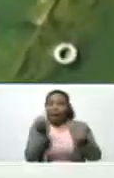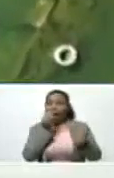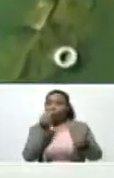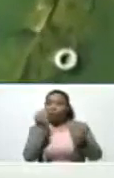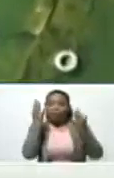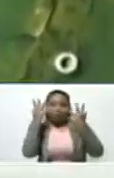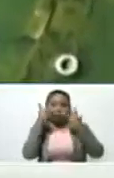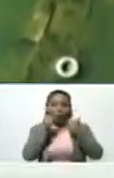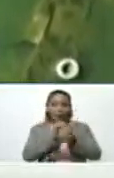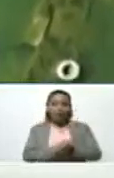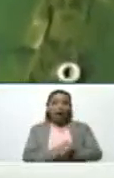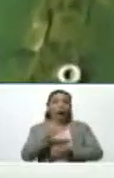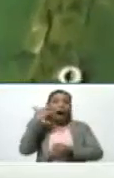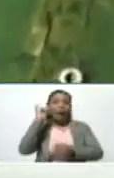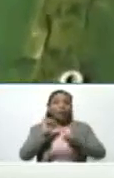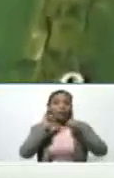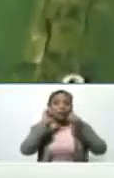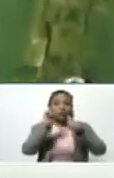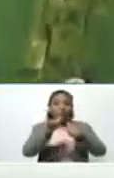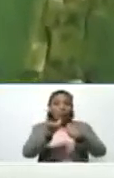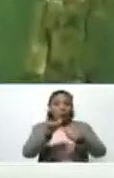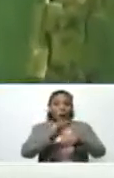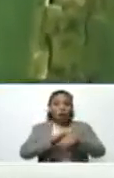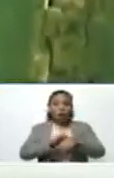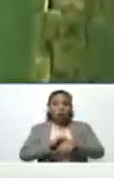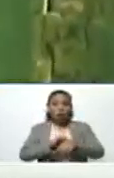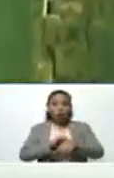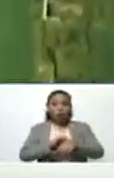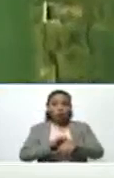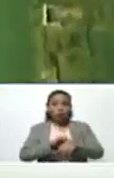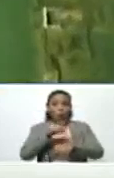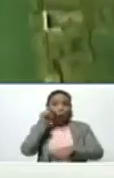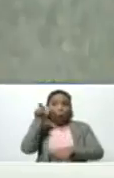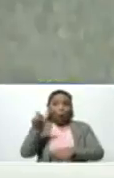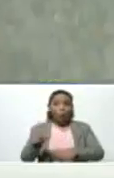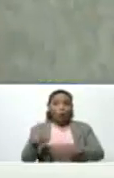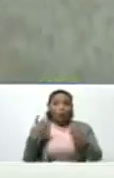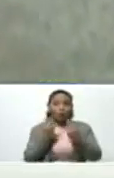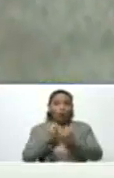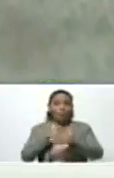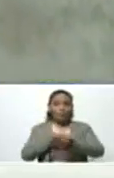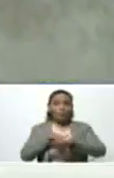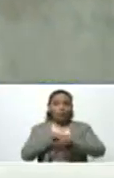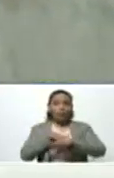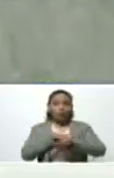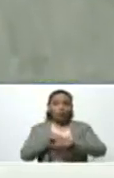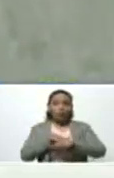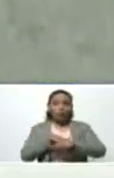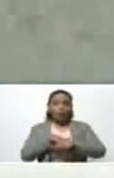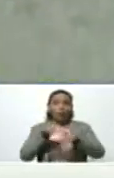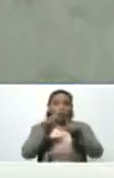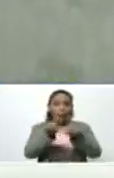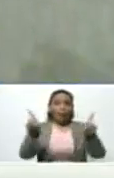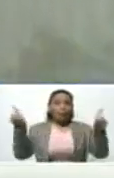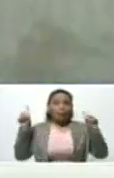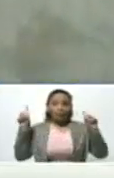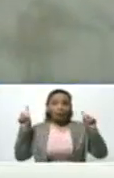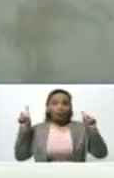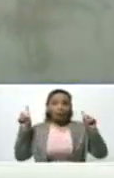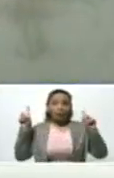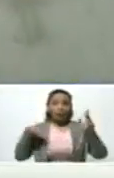animales. Iniciamos con el doctor Osvaldo Barbera, cuando estaba como ministro de ecosocialismo, el proceso